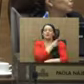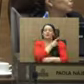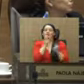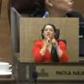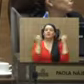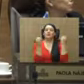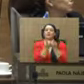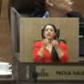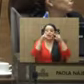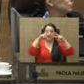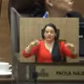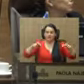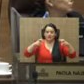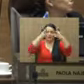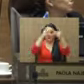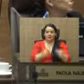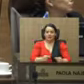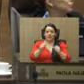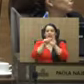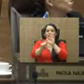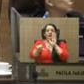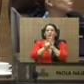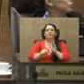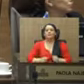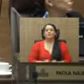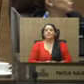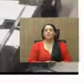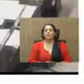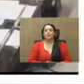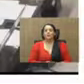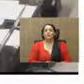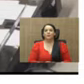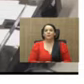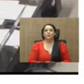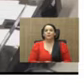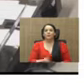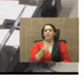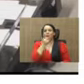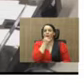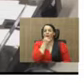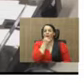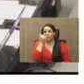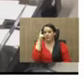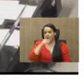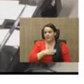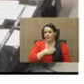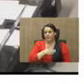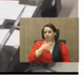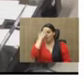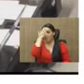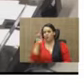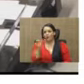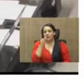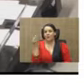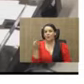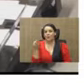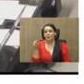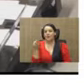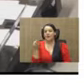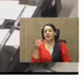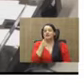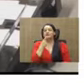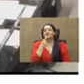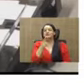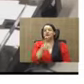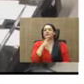de Análisis Presupuestario de la Asamblea Legislativa. Fue un error para mí, ¿no? Porque la reforma constitucional hablaba de que